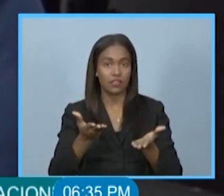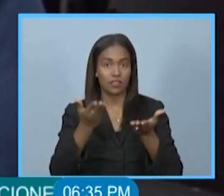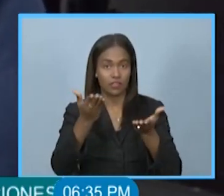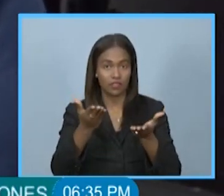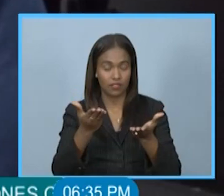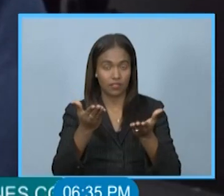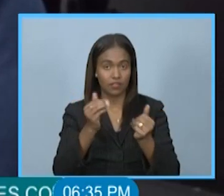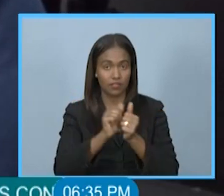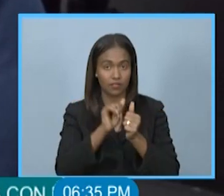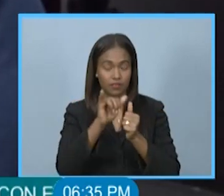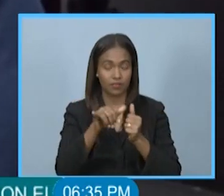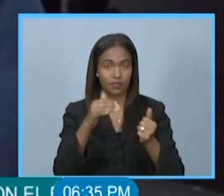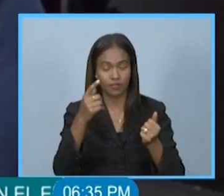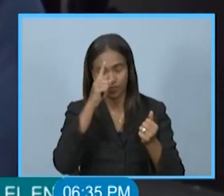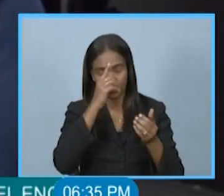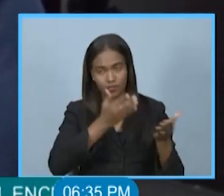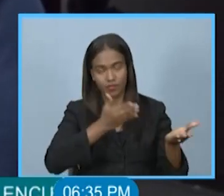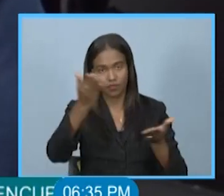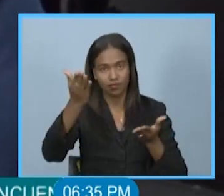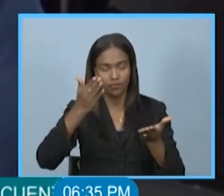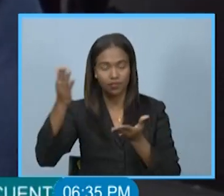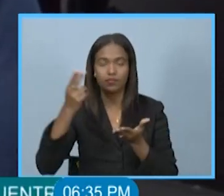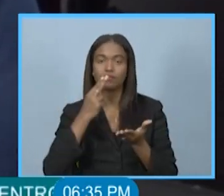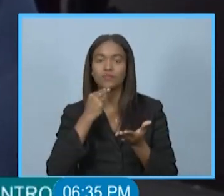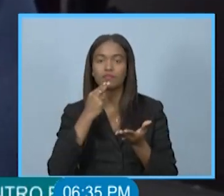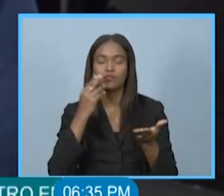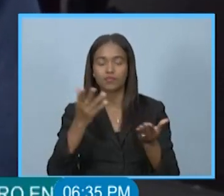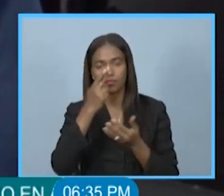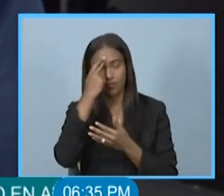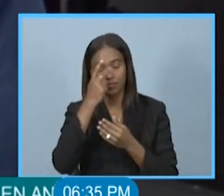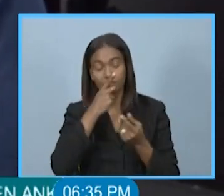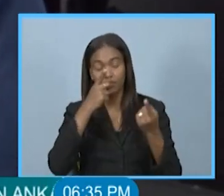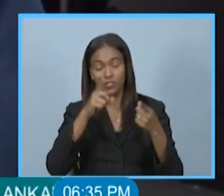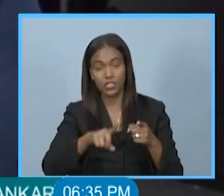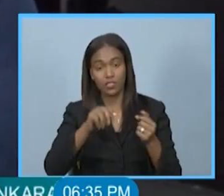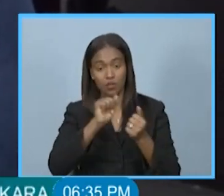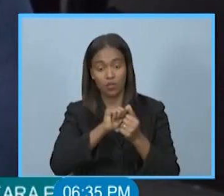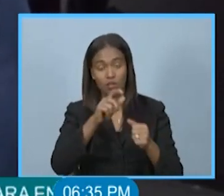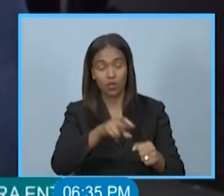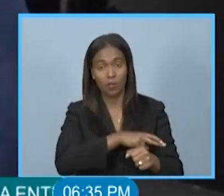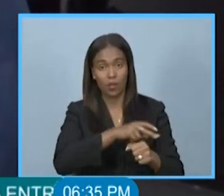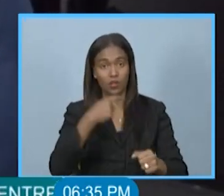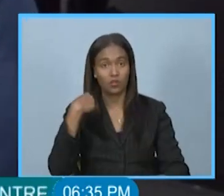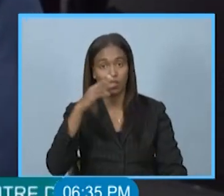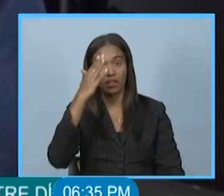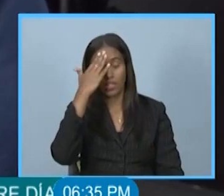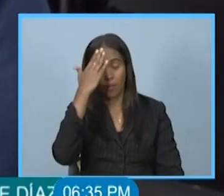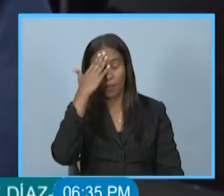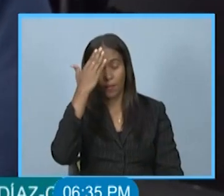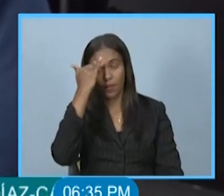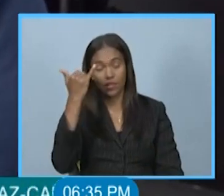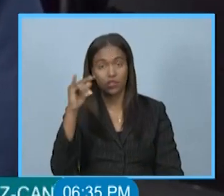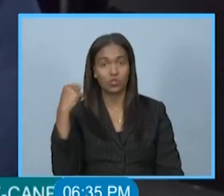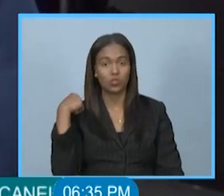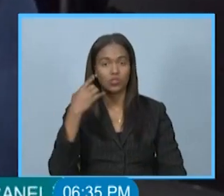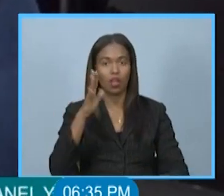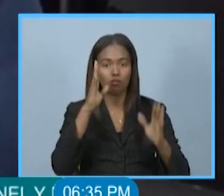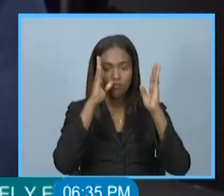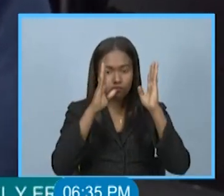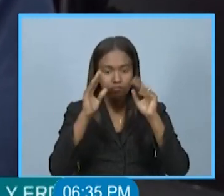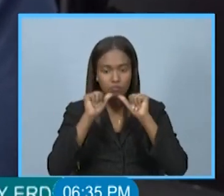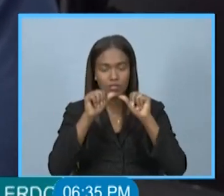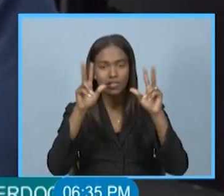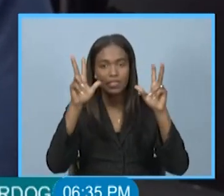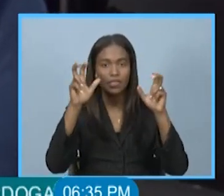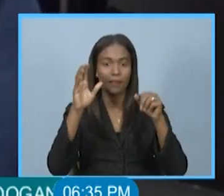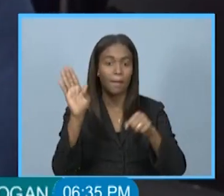proporción de las exportaciones azucareras dominicanas en el caso de Central Romana nos consta porque hemos estado dándole seguimiento a